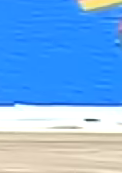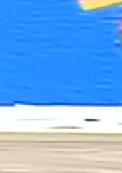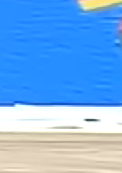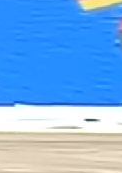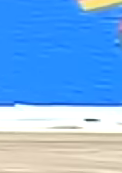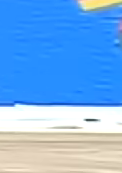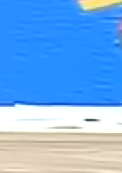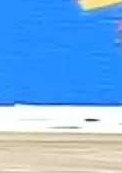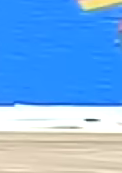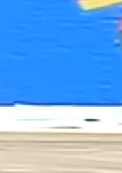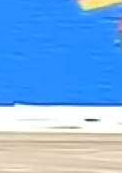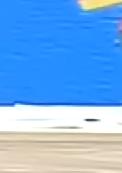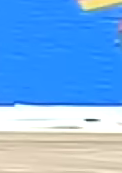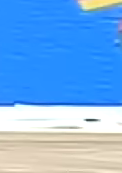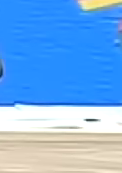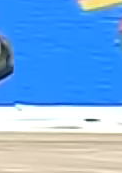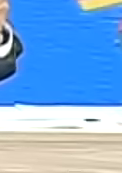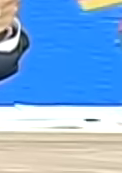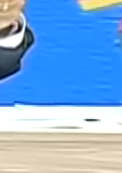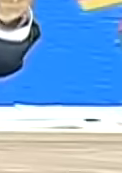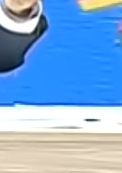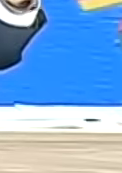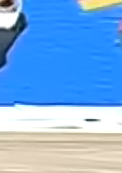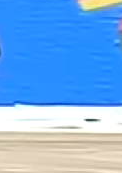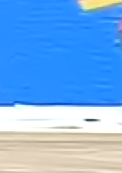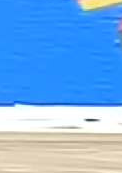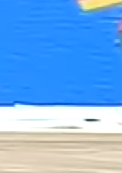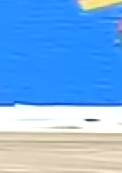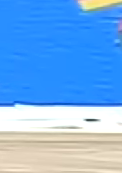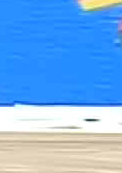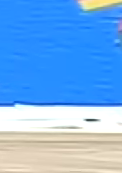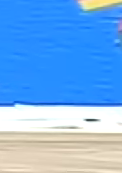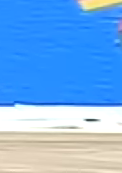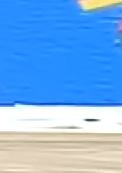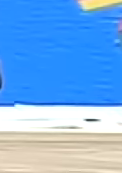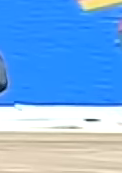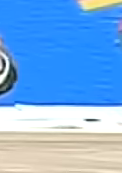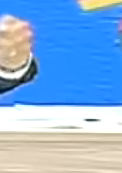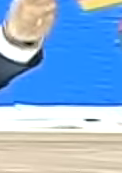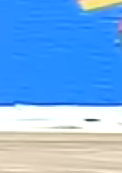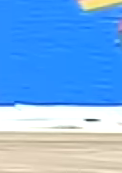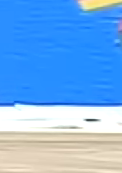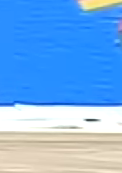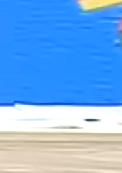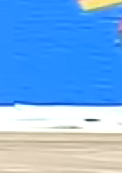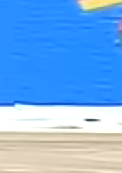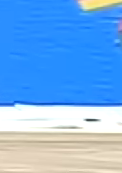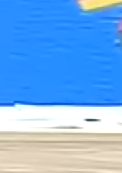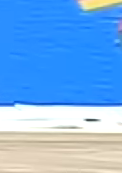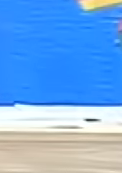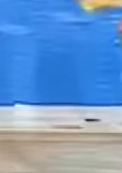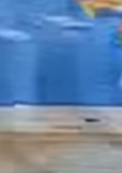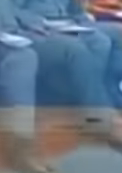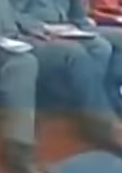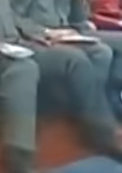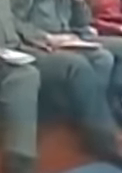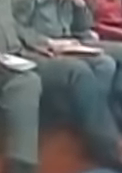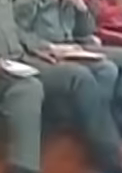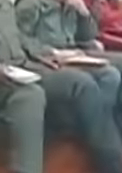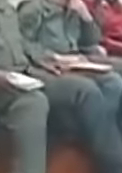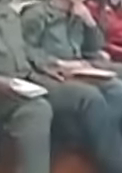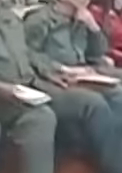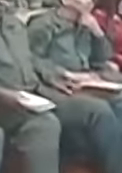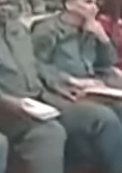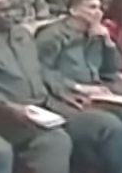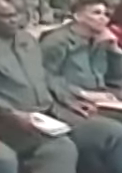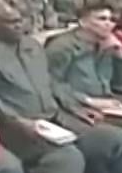fratricida, una debilidad absoluta, un país sin ejército, un país sin fuerza